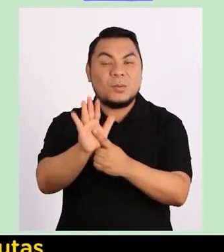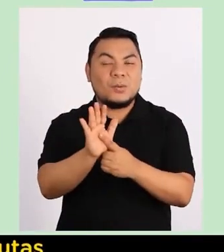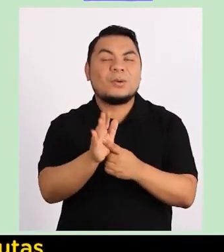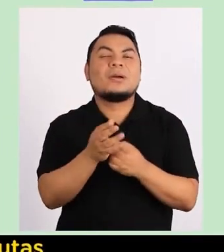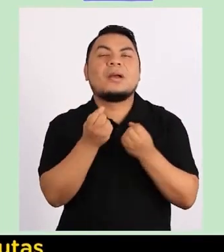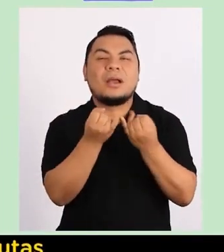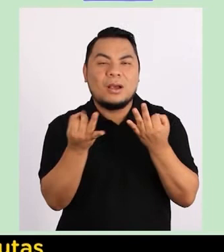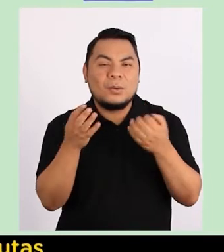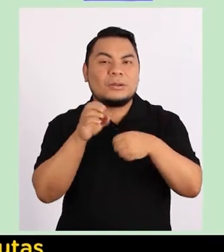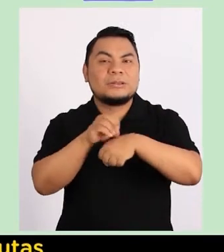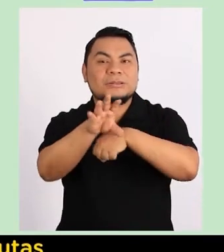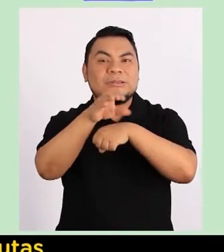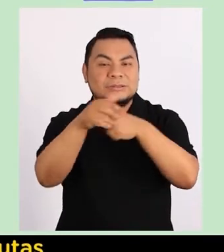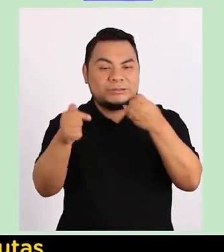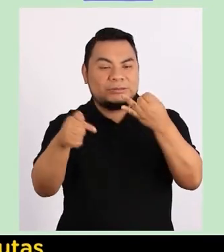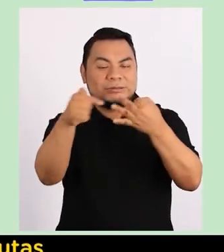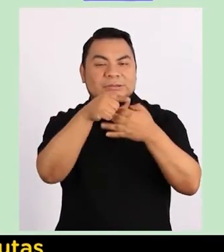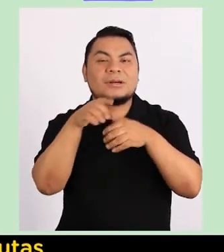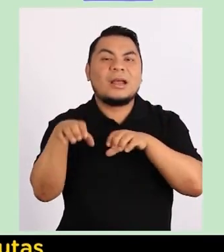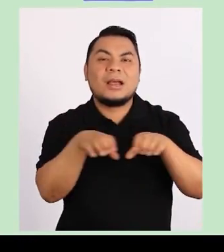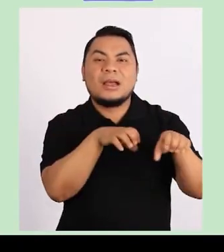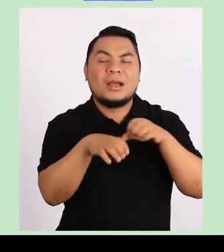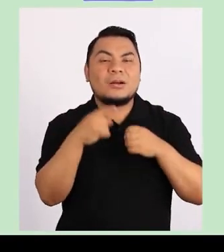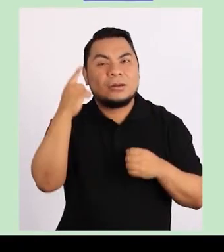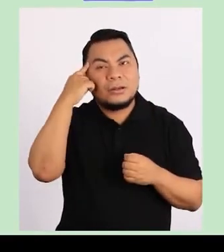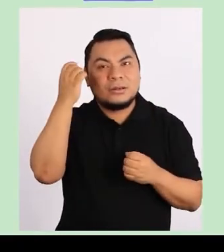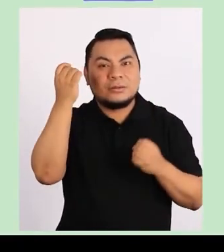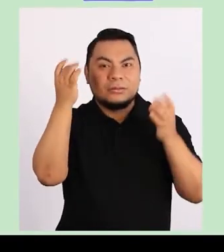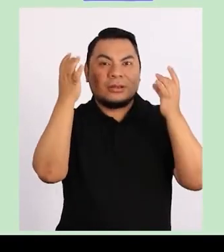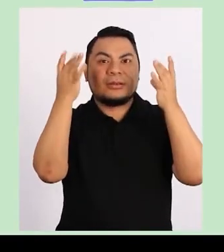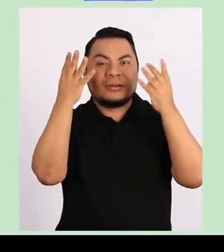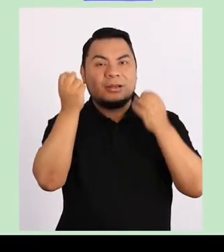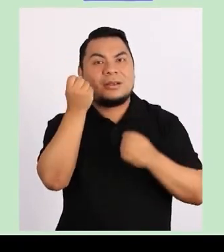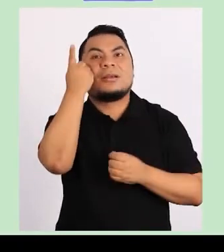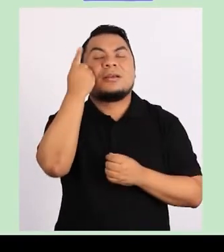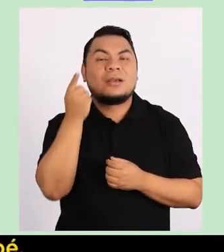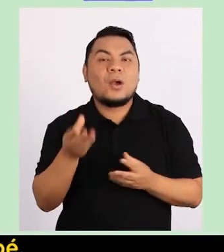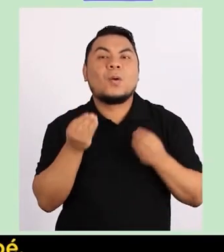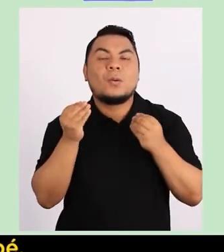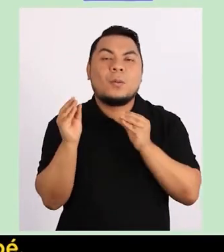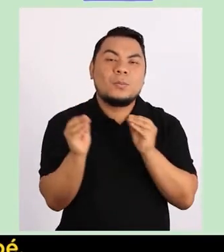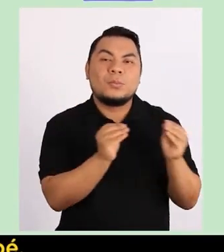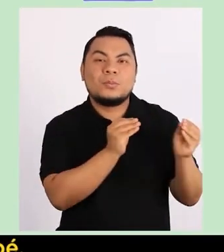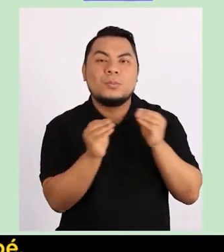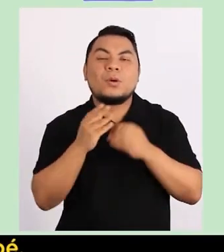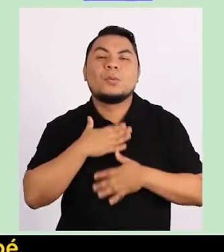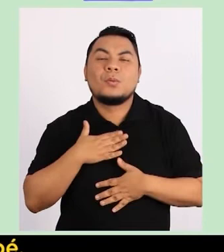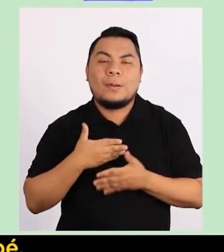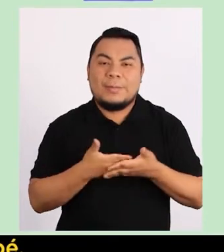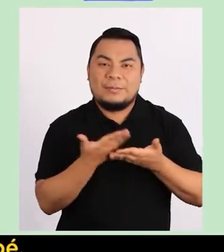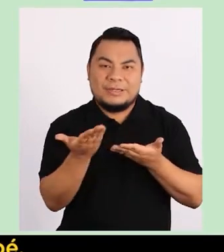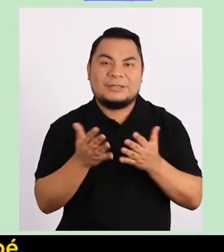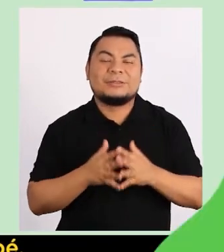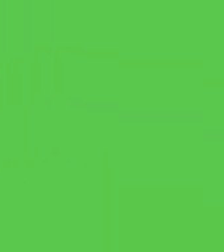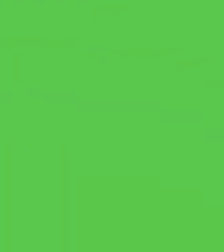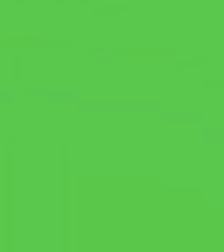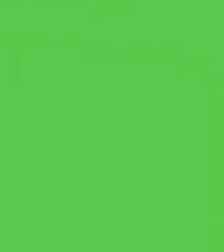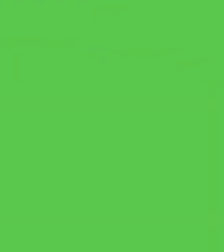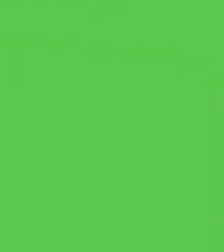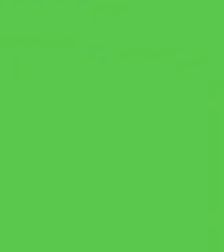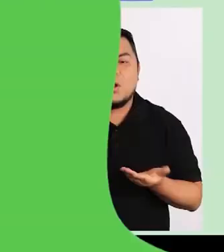A continuación, les daré algunas pautas para el desarrollo cognitivo a través del movimiento de su